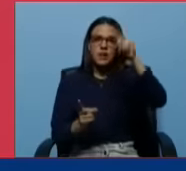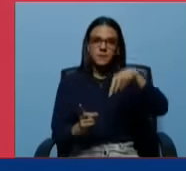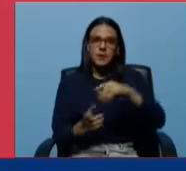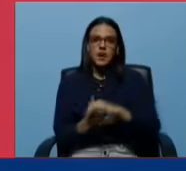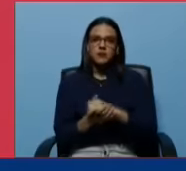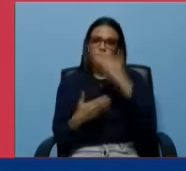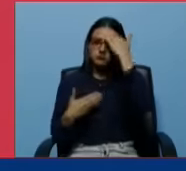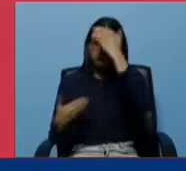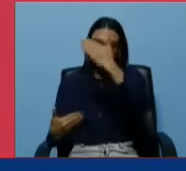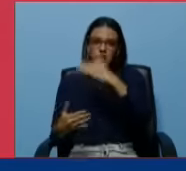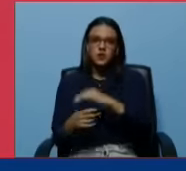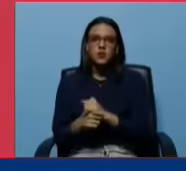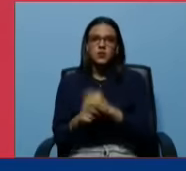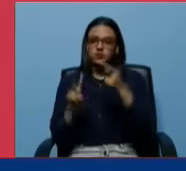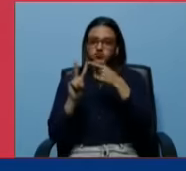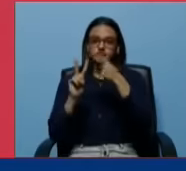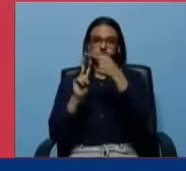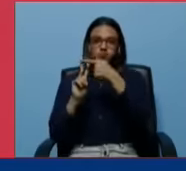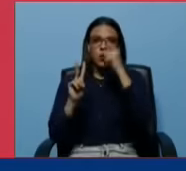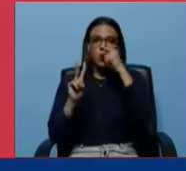San Vicente, la Granadina,